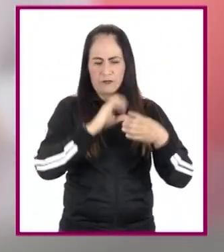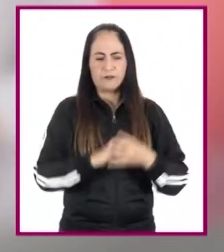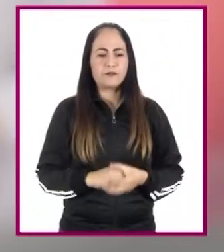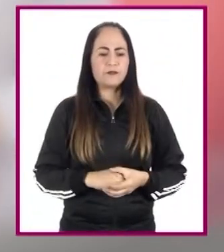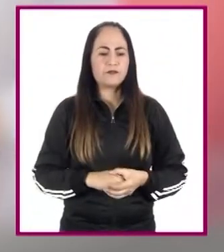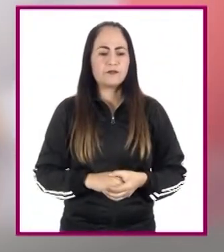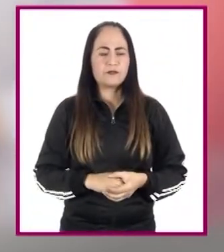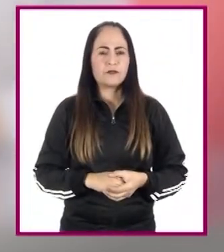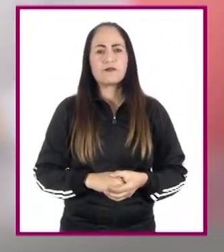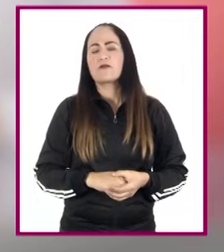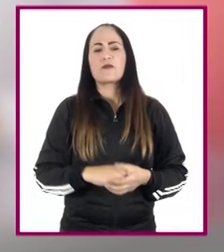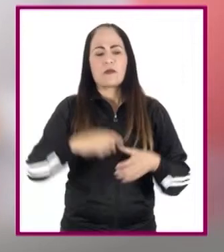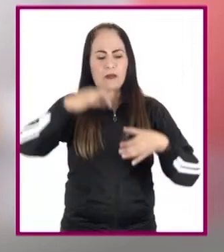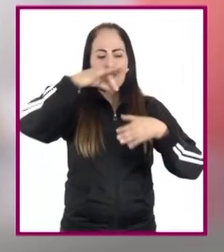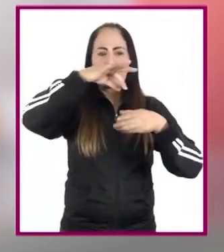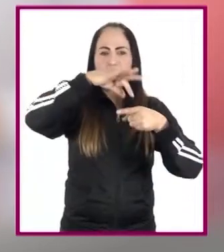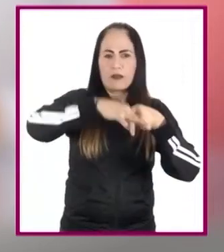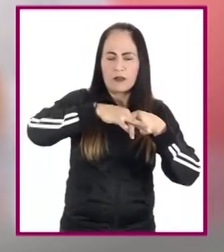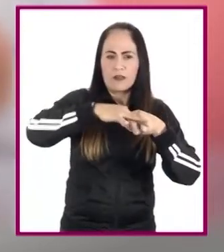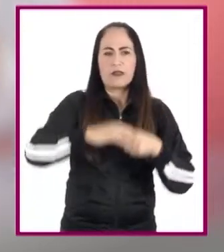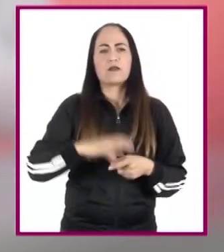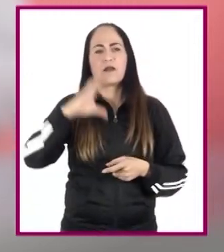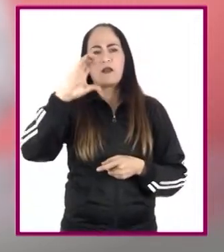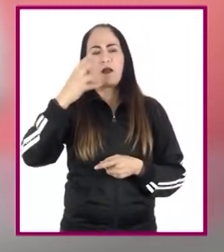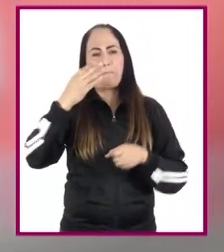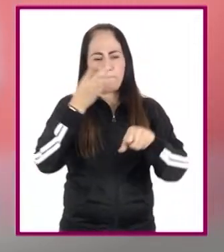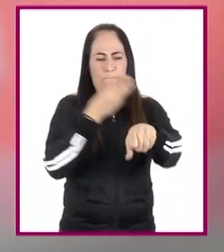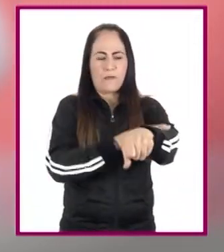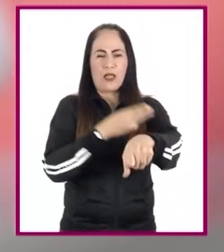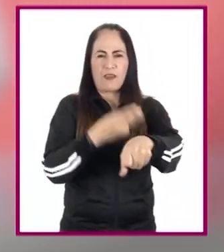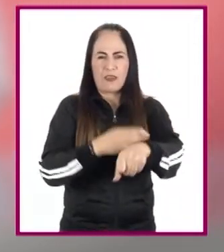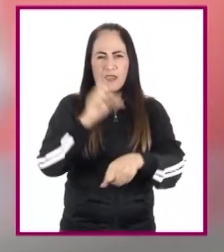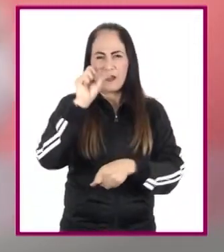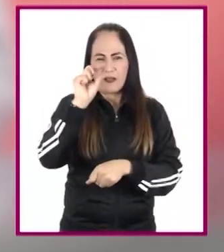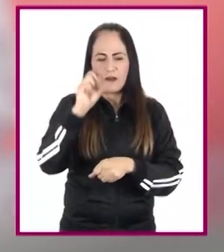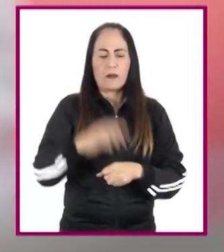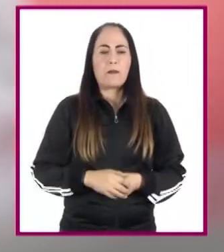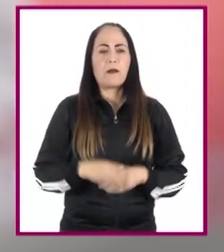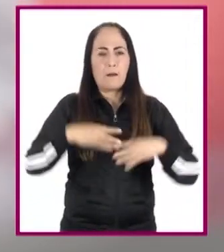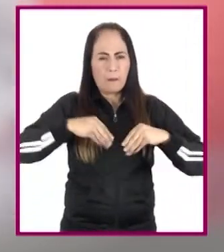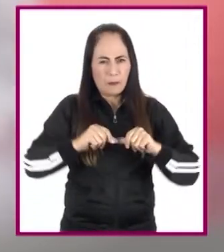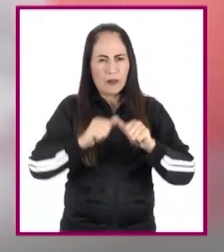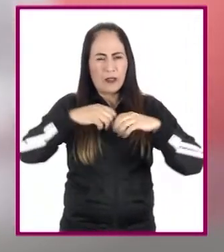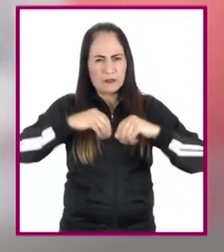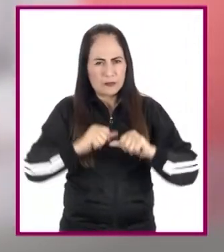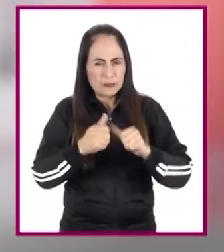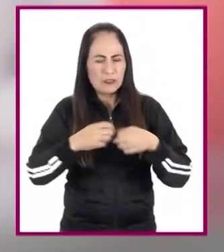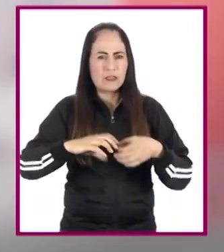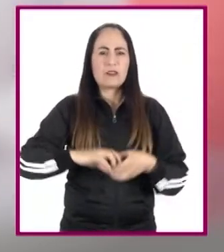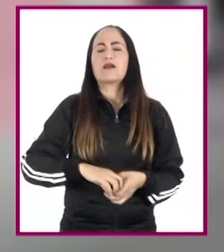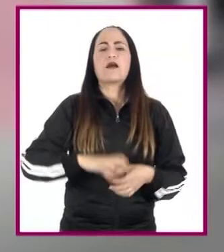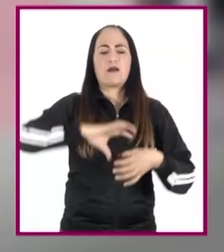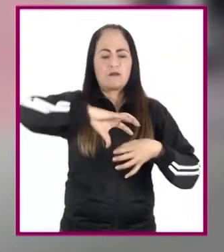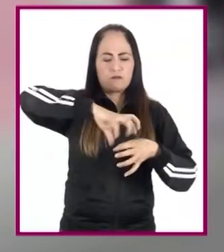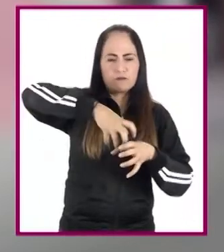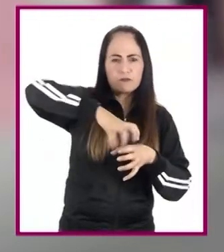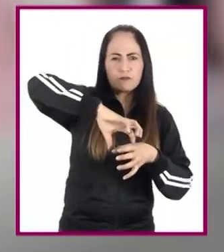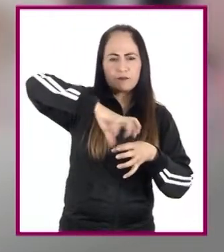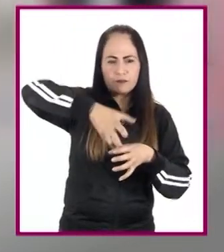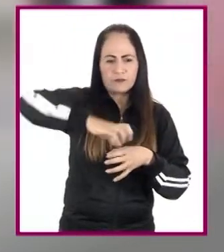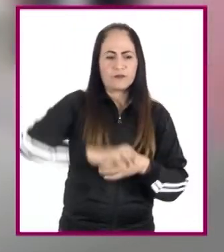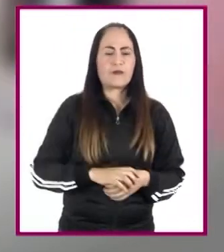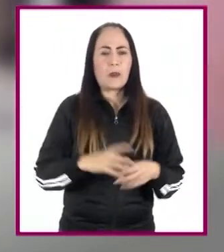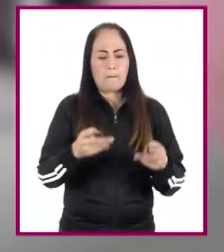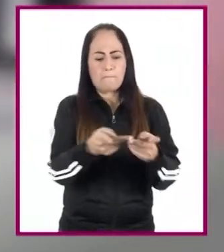clip, un corcho, un poco de plastilina o una tapa de plástico. Un plato o charola